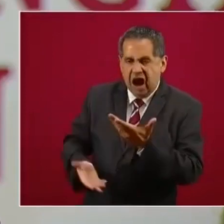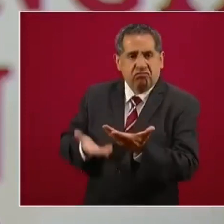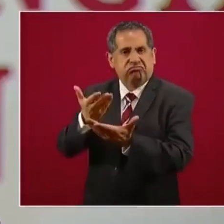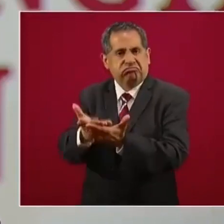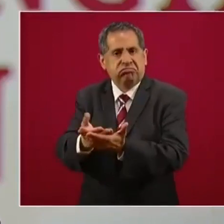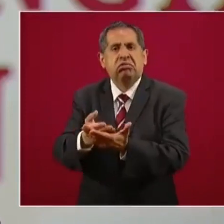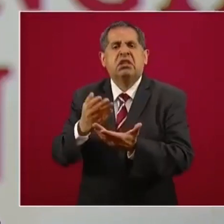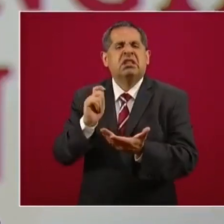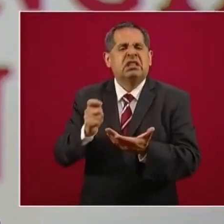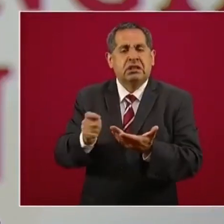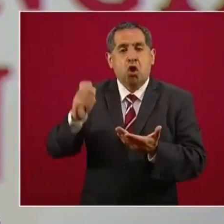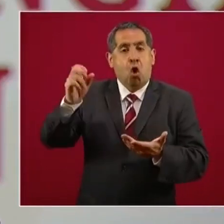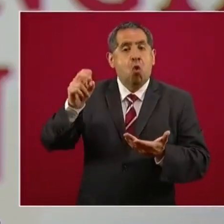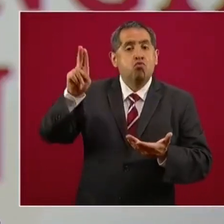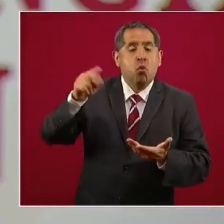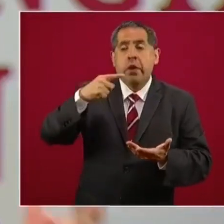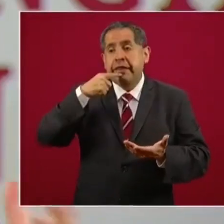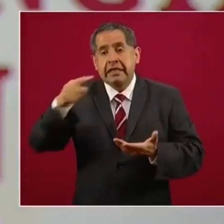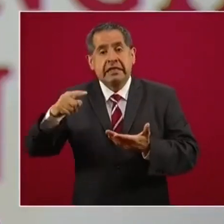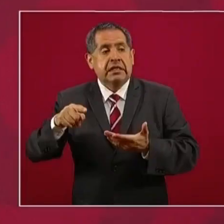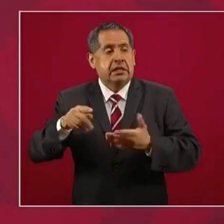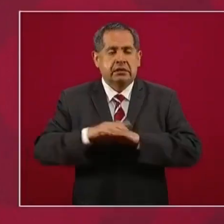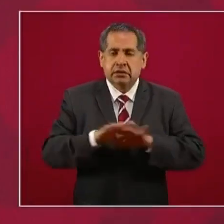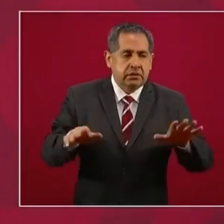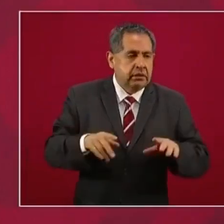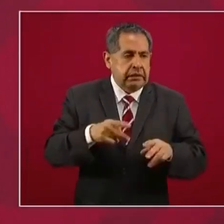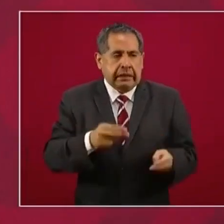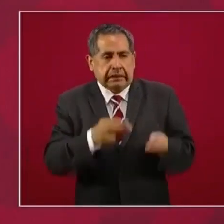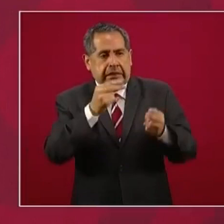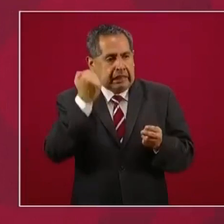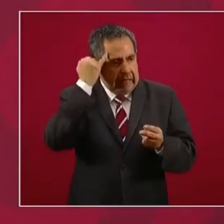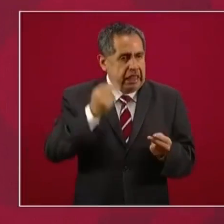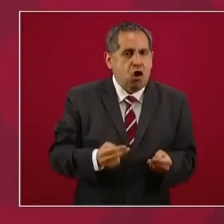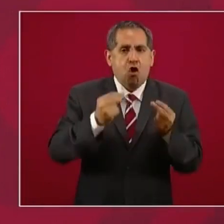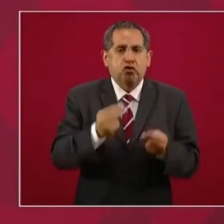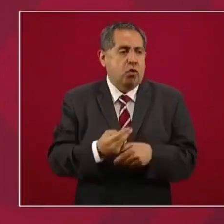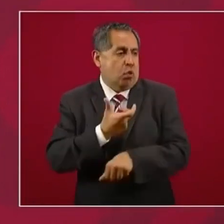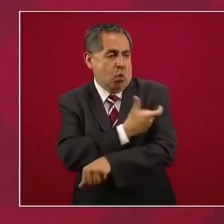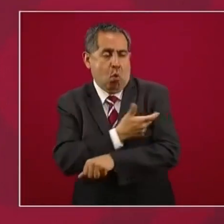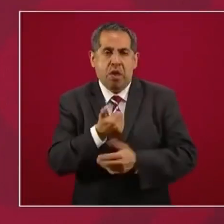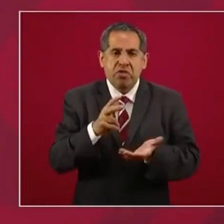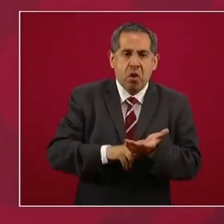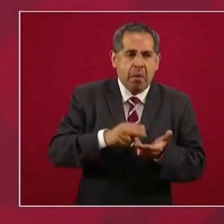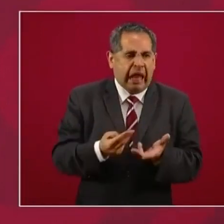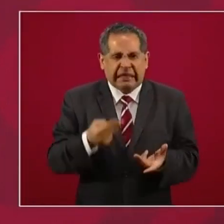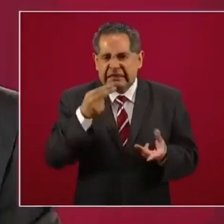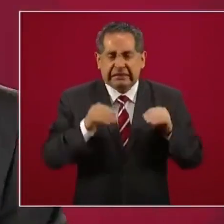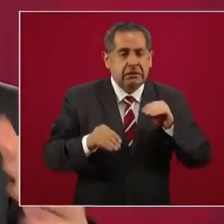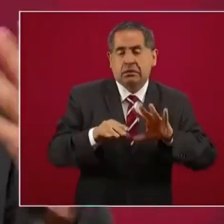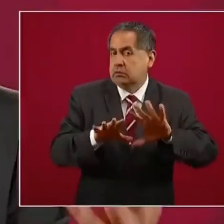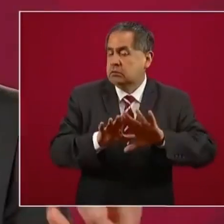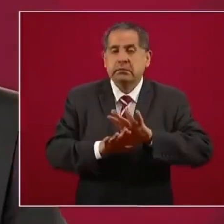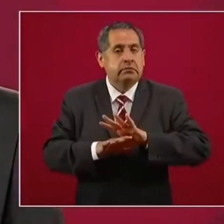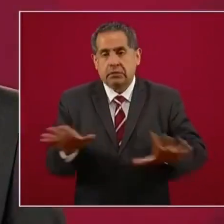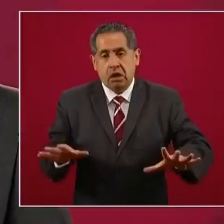Unidas se pronunciaran en contra de la especulación comercial que puede darse en este tipo de fenómenos que